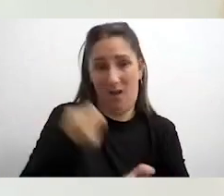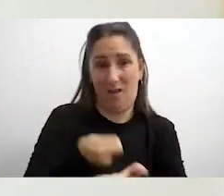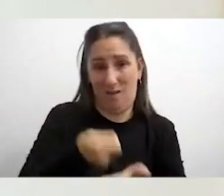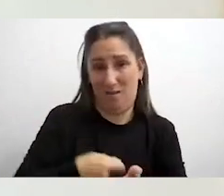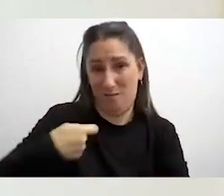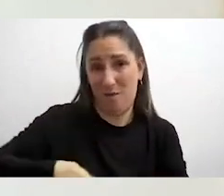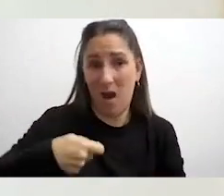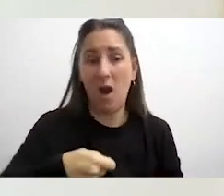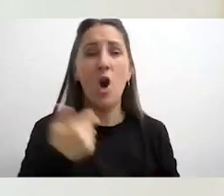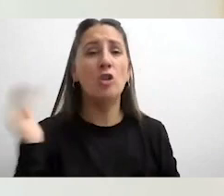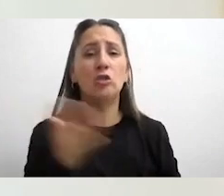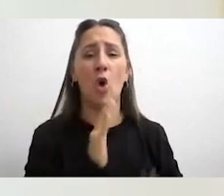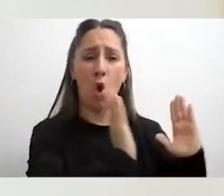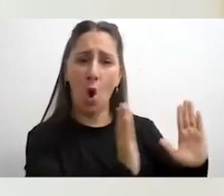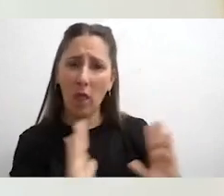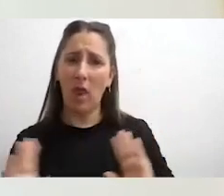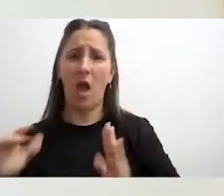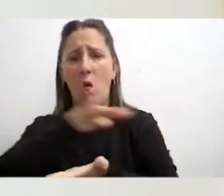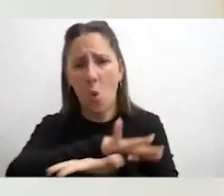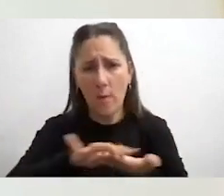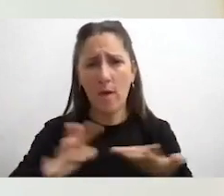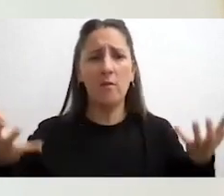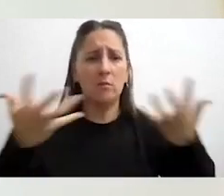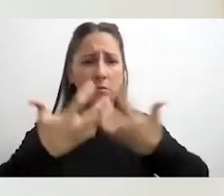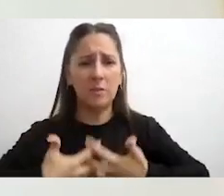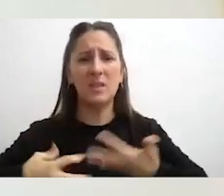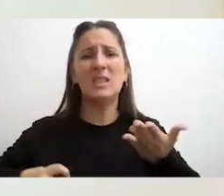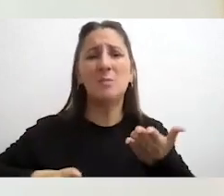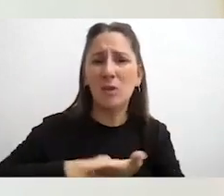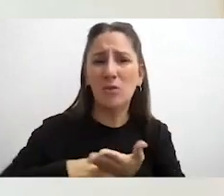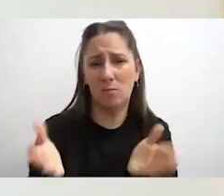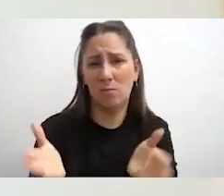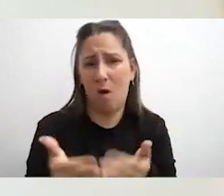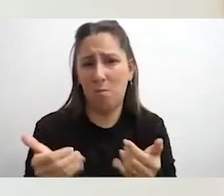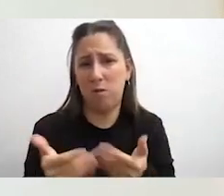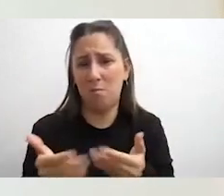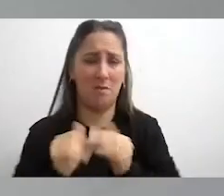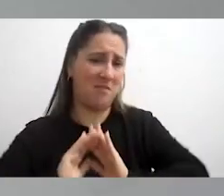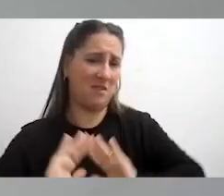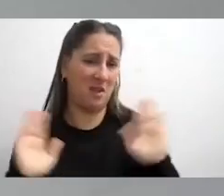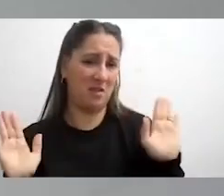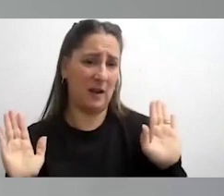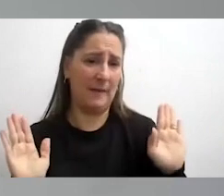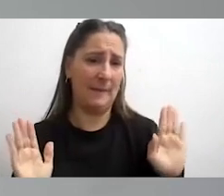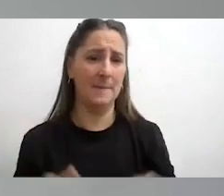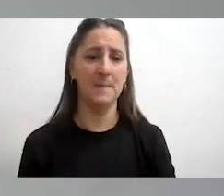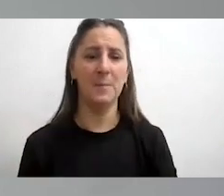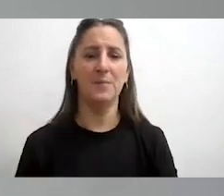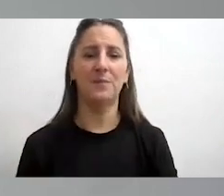si todo es más ordenado y más organizado, la inspección mismo va a estar más ágil y nos va a servir a ambas